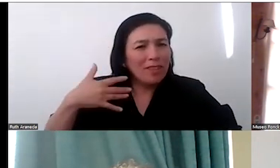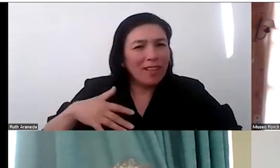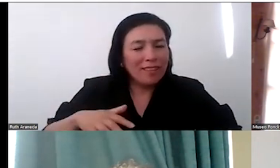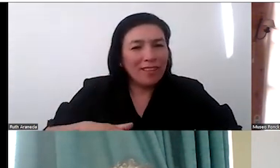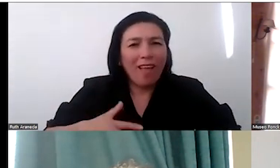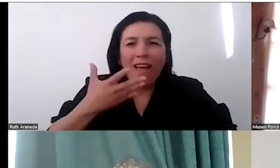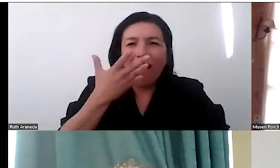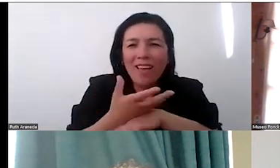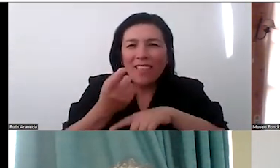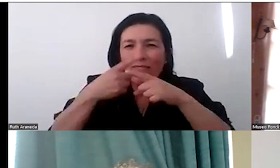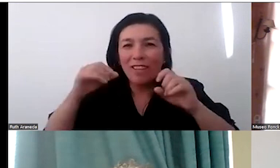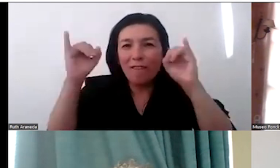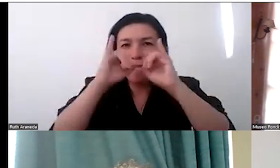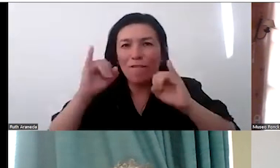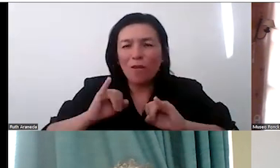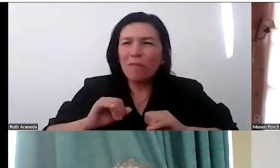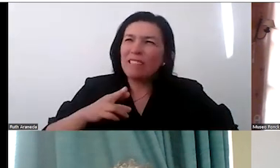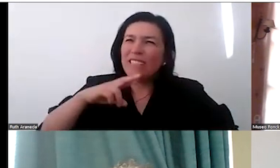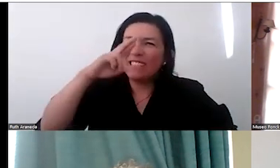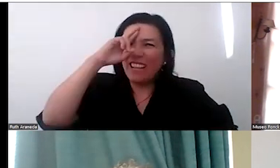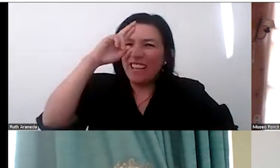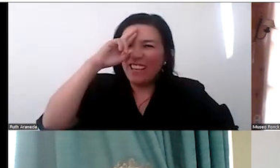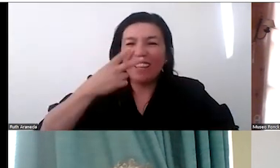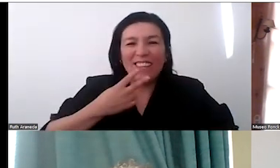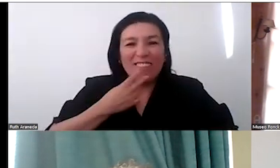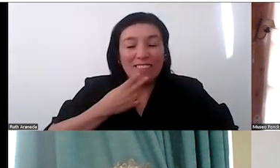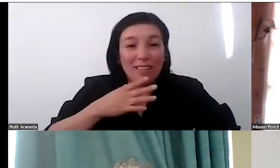hay formas muy extrañas de vida,